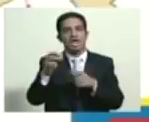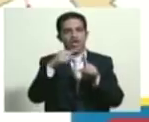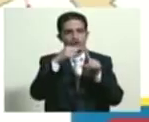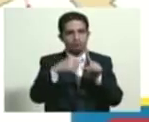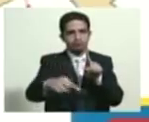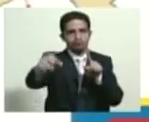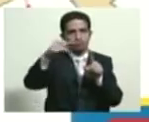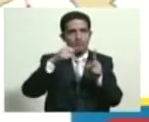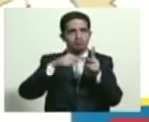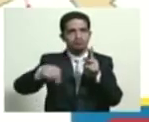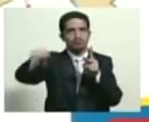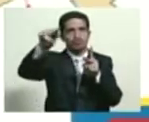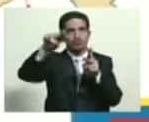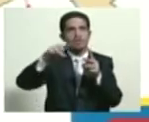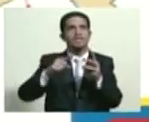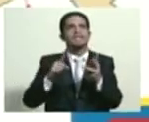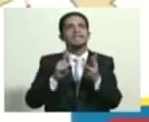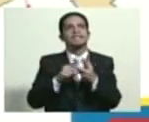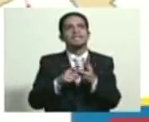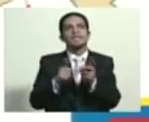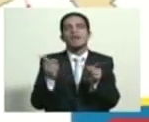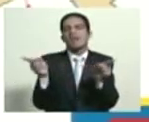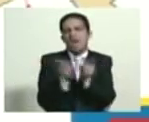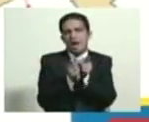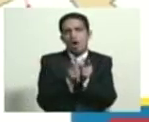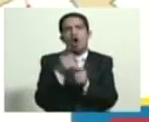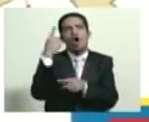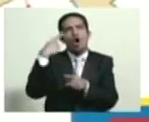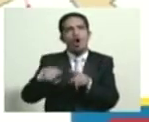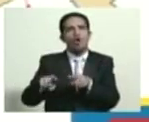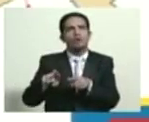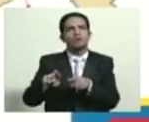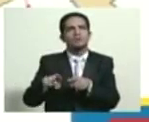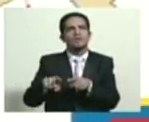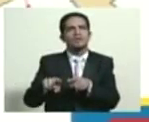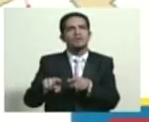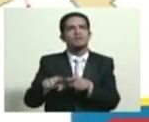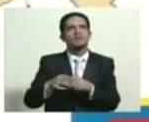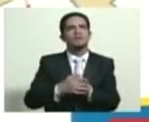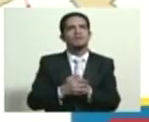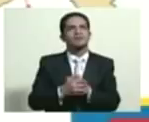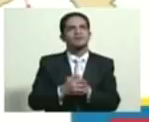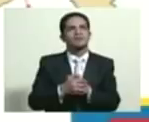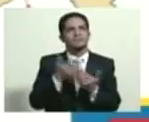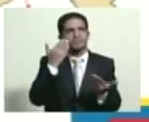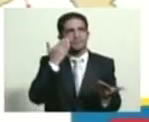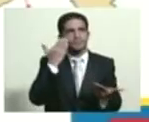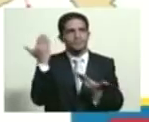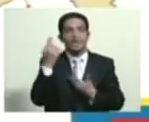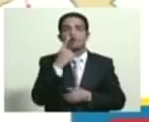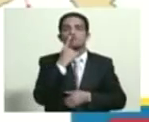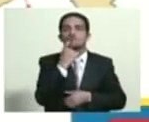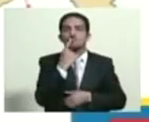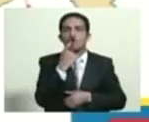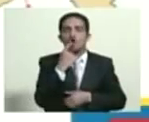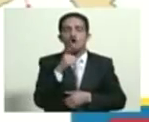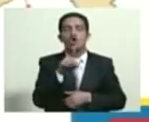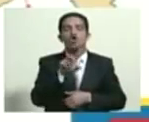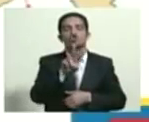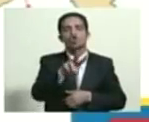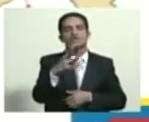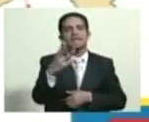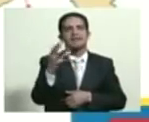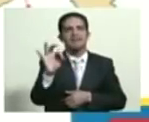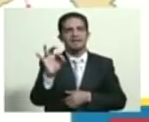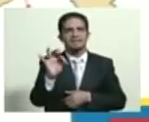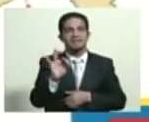unas calles más pequeñas y más numerosas, que son la capilaridad de que está aquí en rojo, de 230. Así